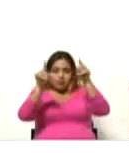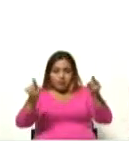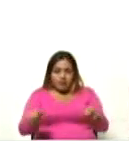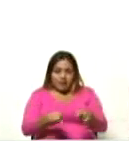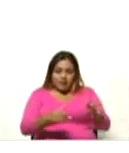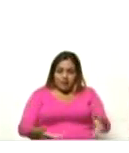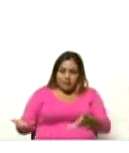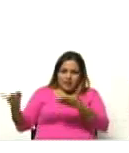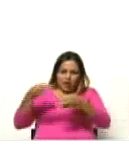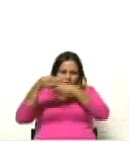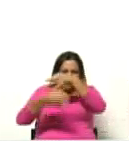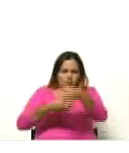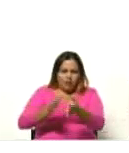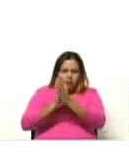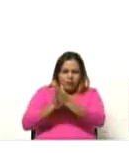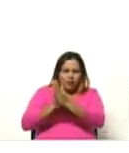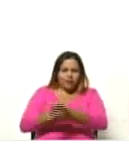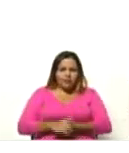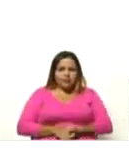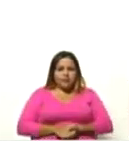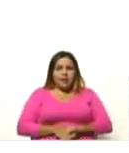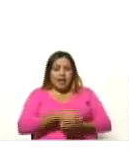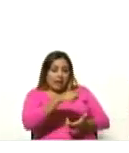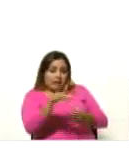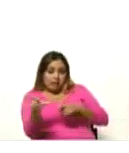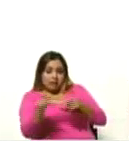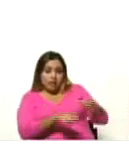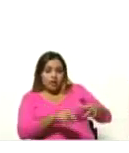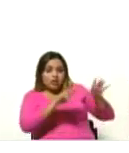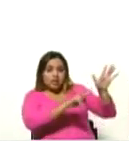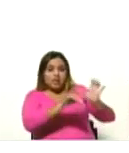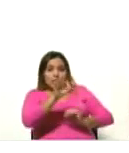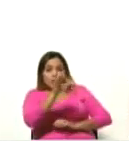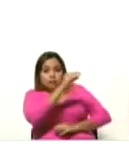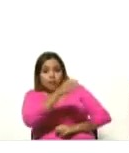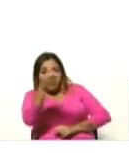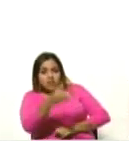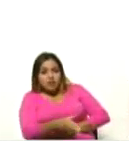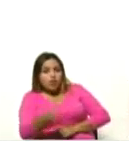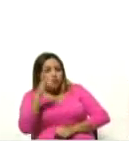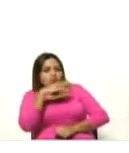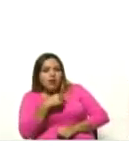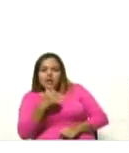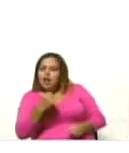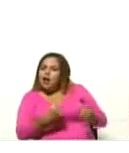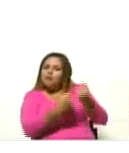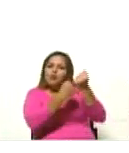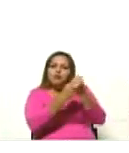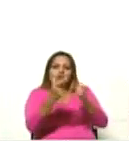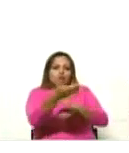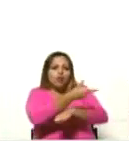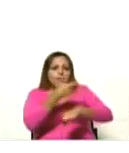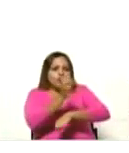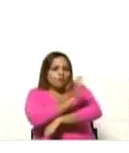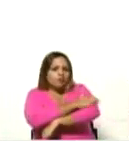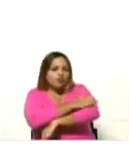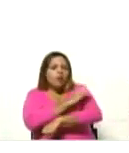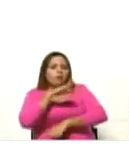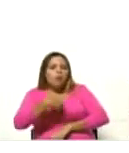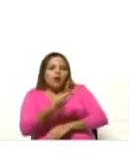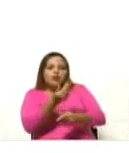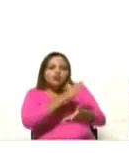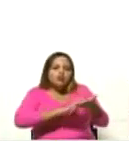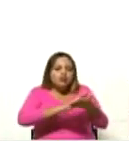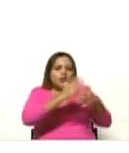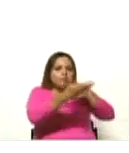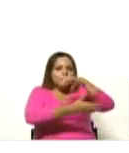invitado. Este ya la leímos, 73% no confía en que un gobierno de oposición pueda resolver los problemas